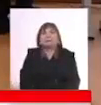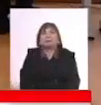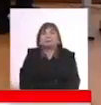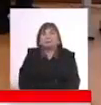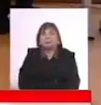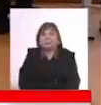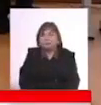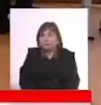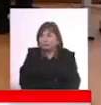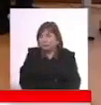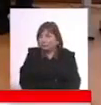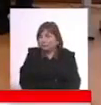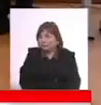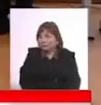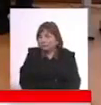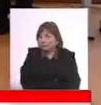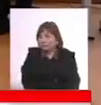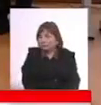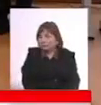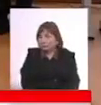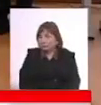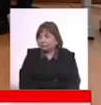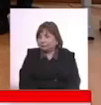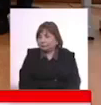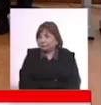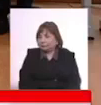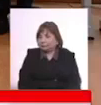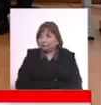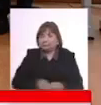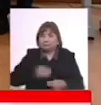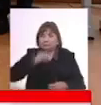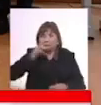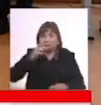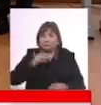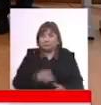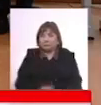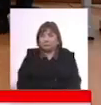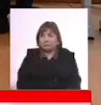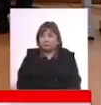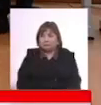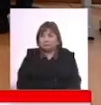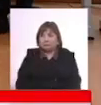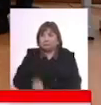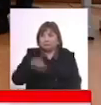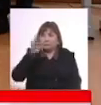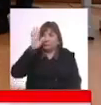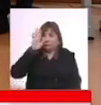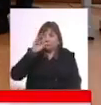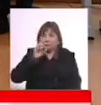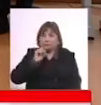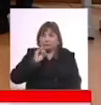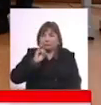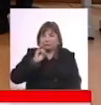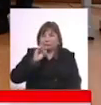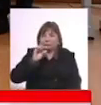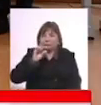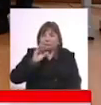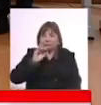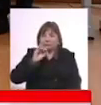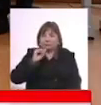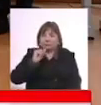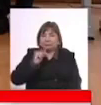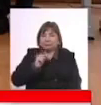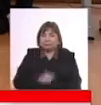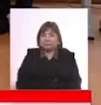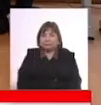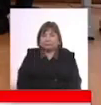Congresista, sí, señor Ramírez, por favor, respete. Estoy diciendo que los congresistas que deseen hacer uso de la palabra lo pueden hacer. Congresista